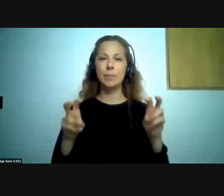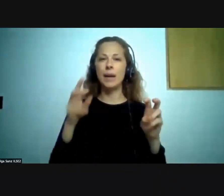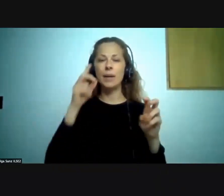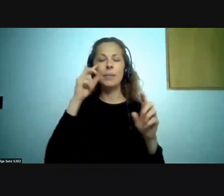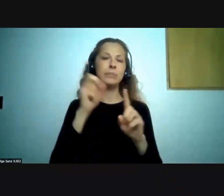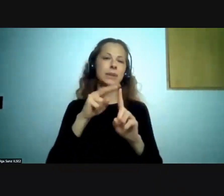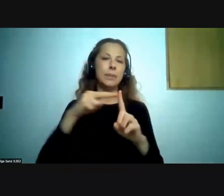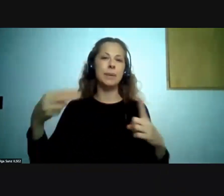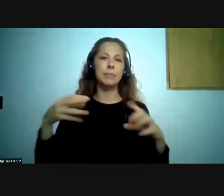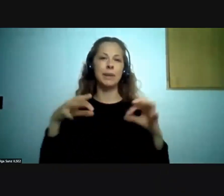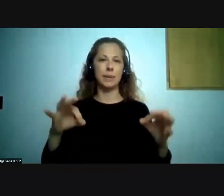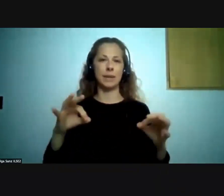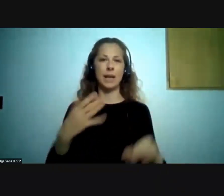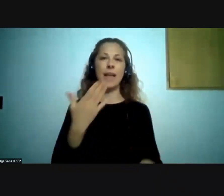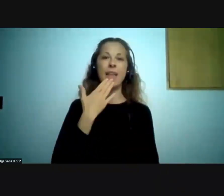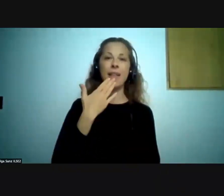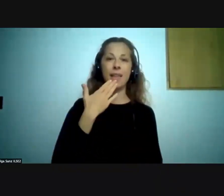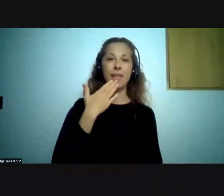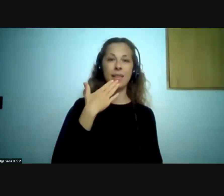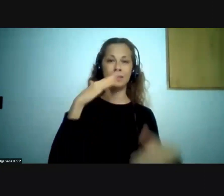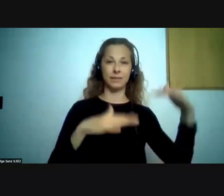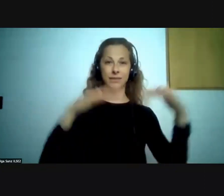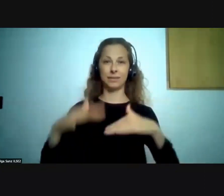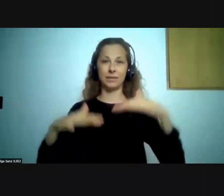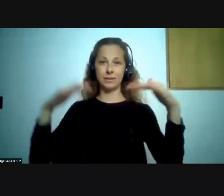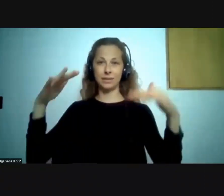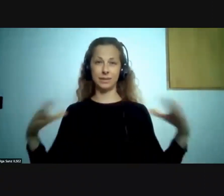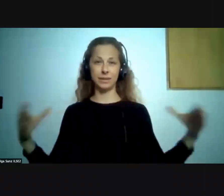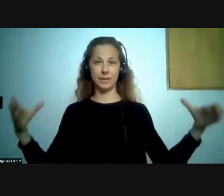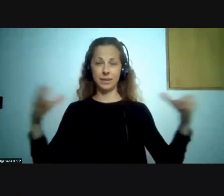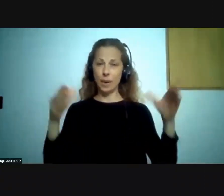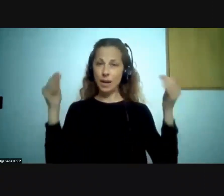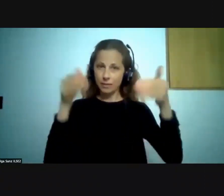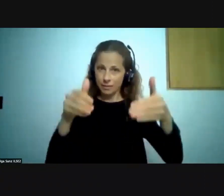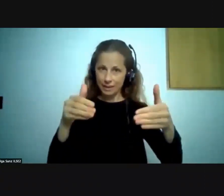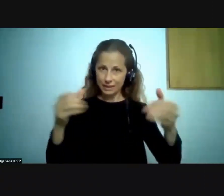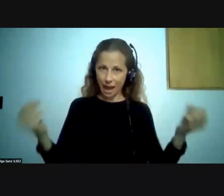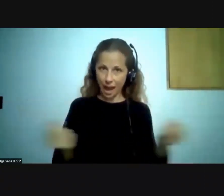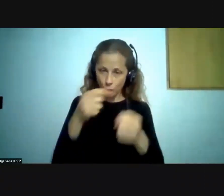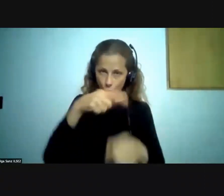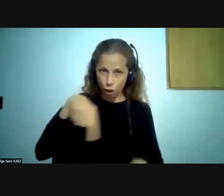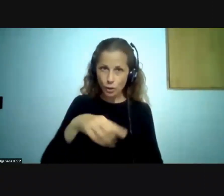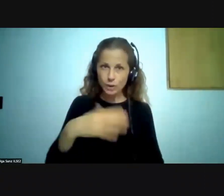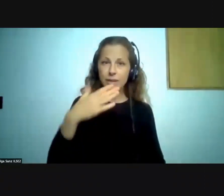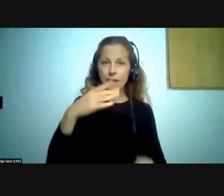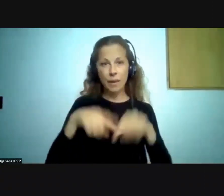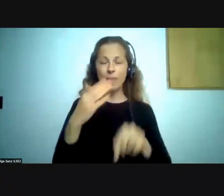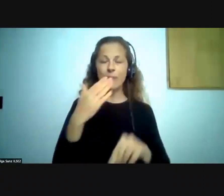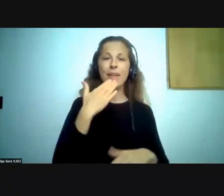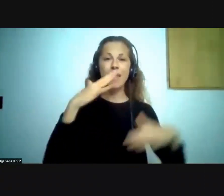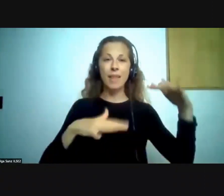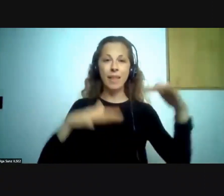perspectiva intergeneracional. ¿Se está trabajando nuestro sistema educativo para frenar o hacer frente a esa